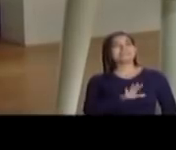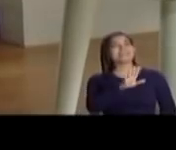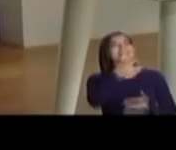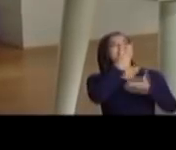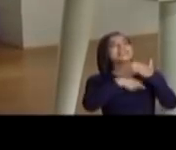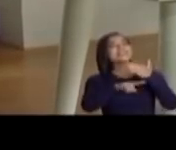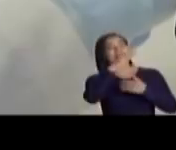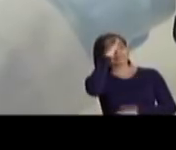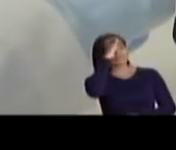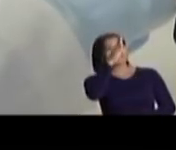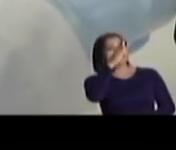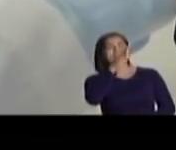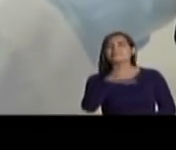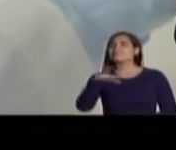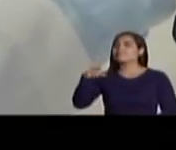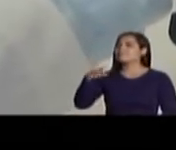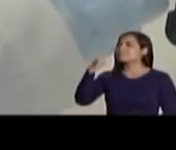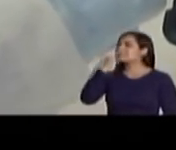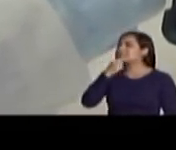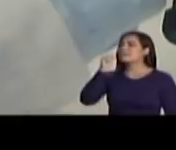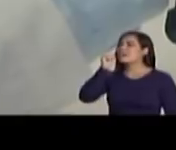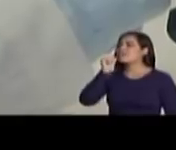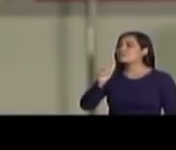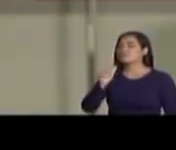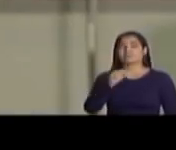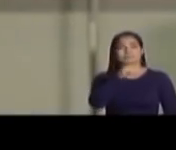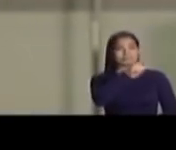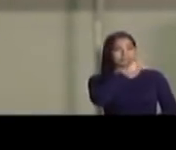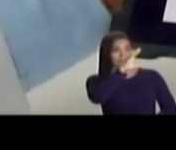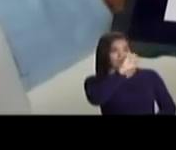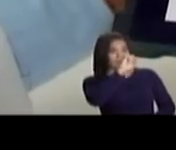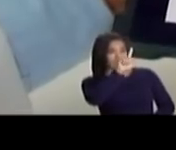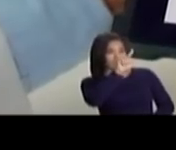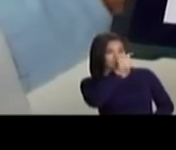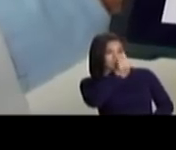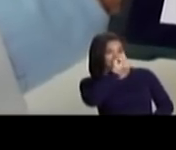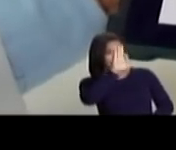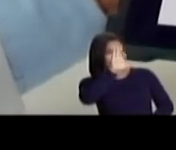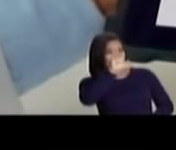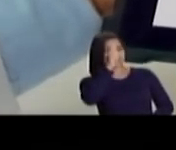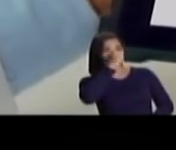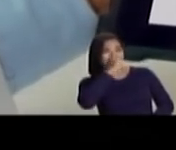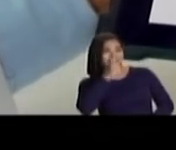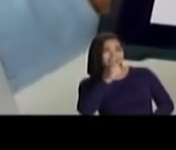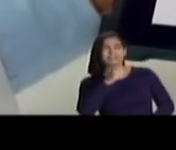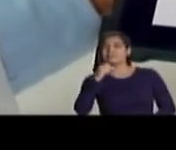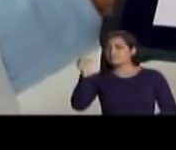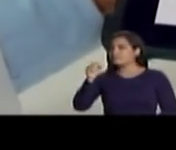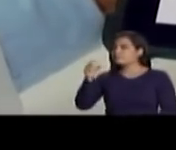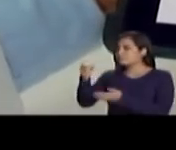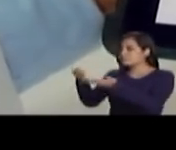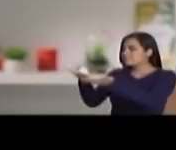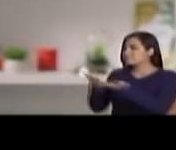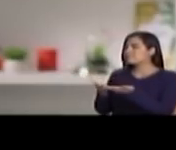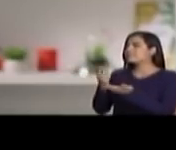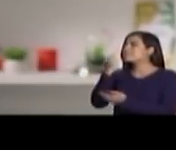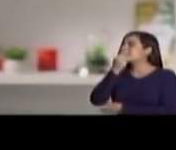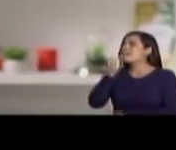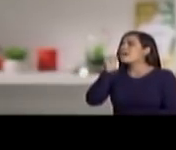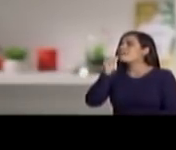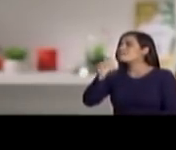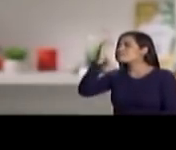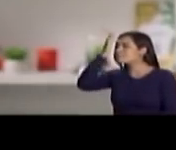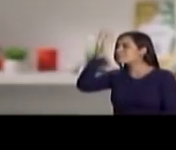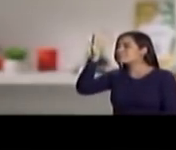hola hijo estamos usando la colgate total 12 salud visible no pero